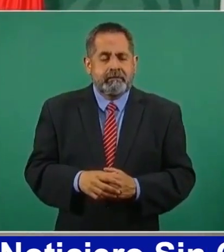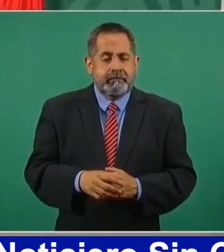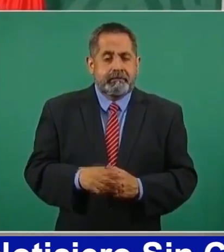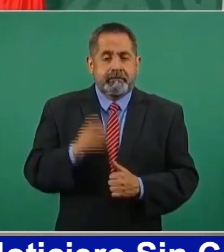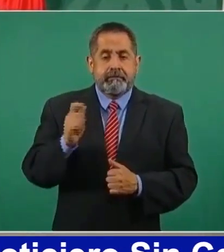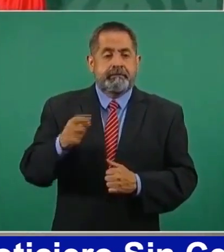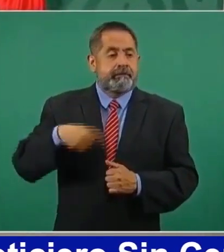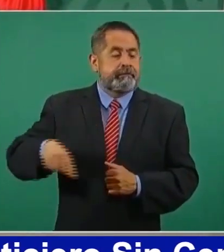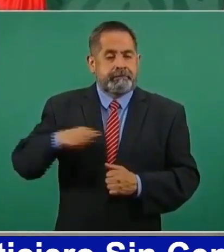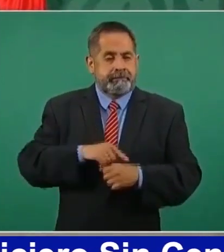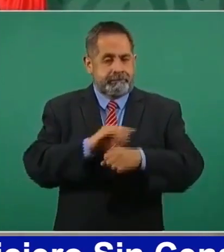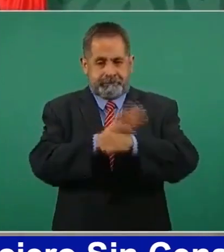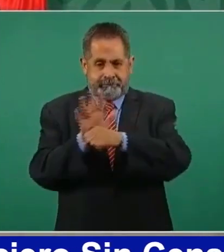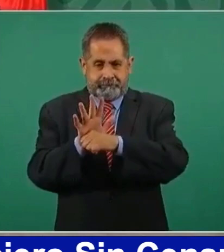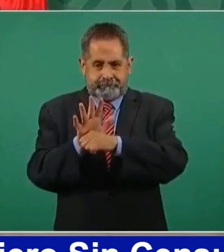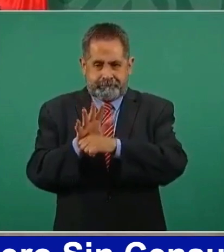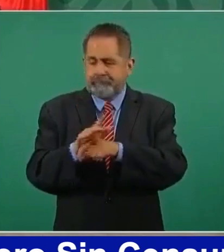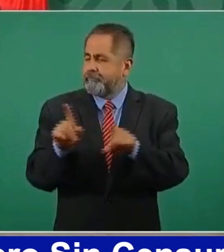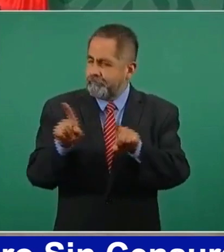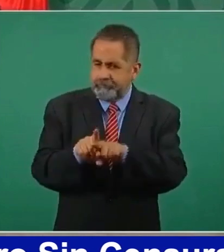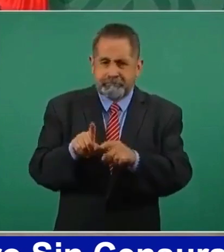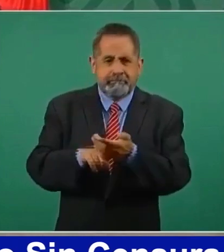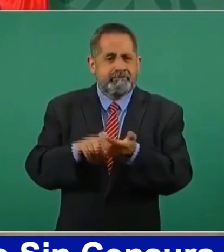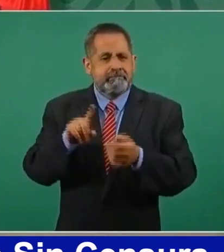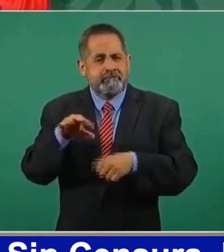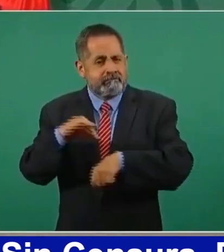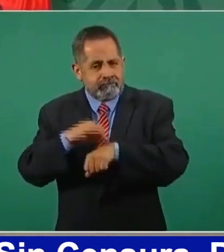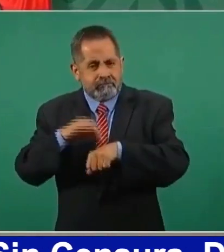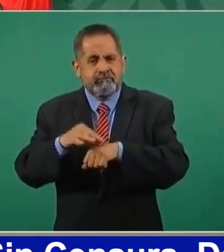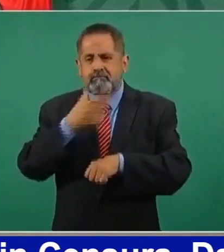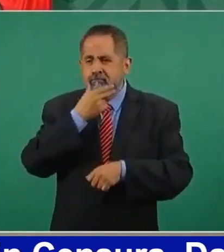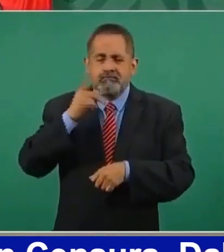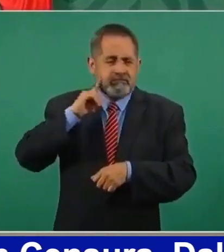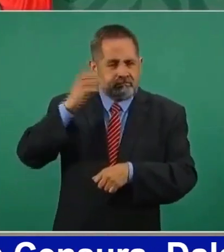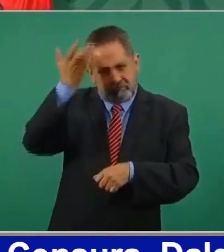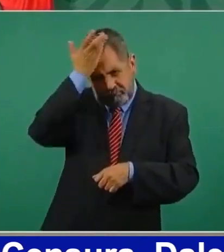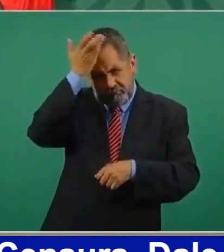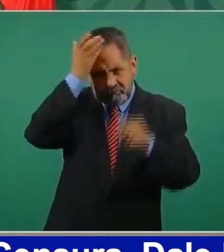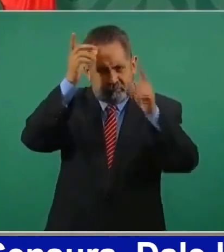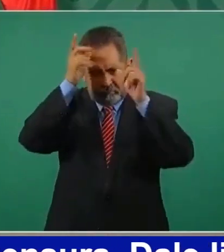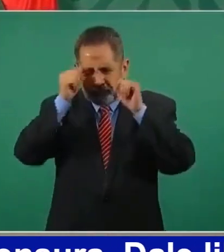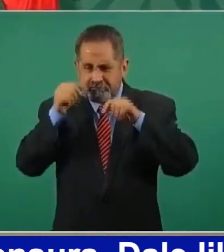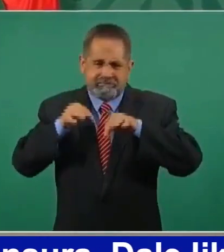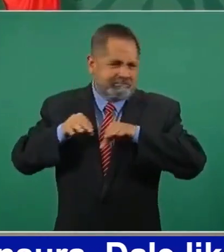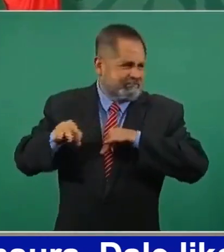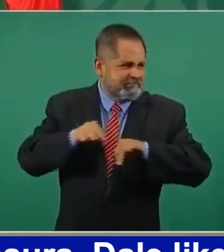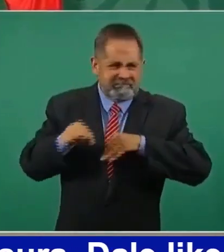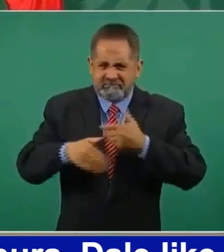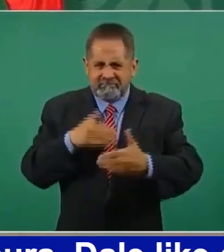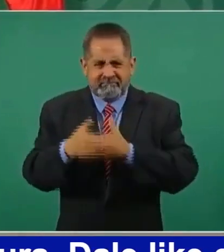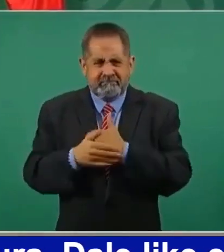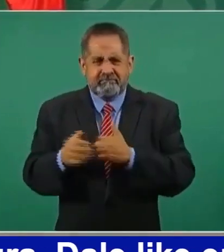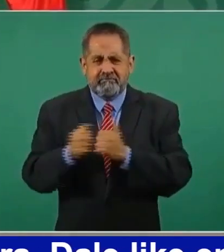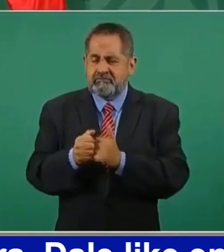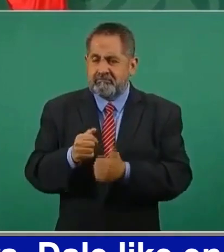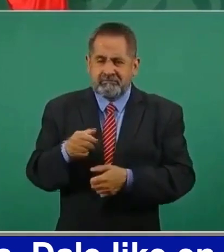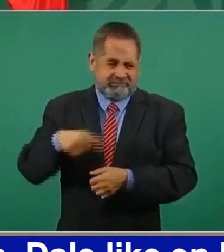Con la pandemia, los médicos, las enfermeras, los trabajadores del sector